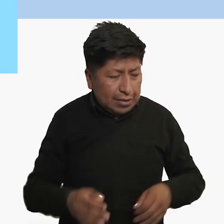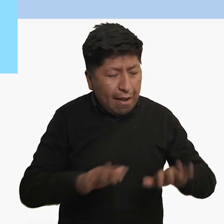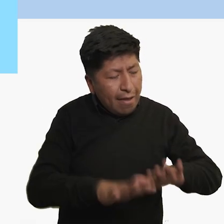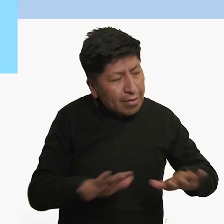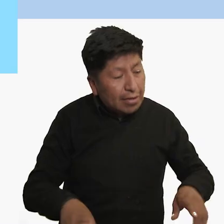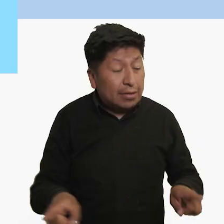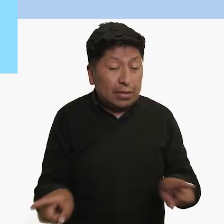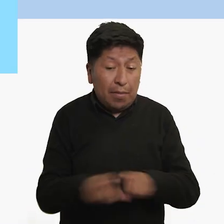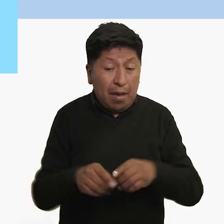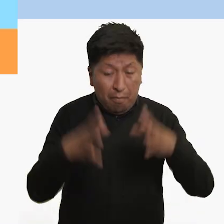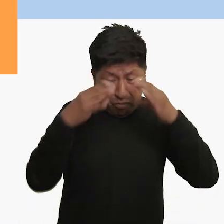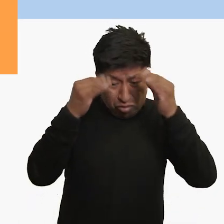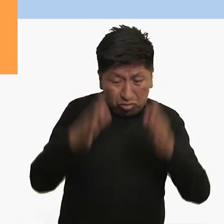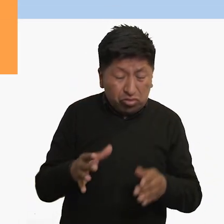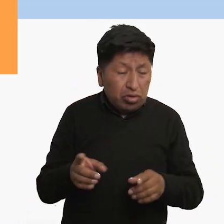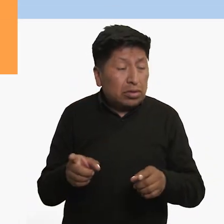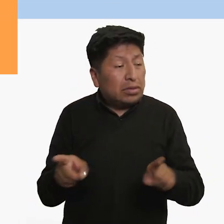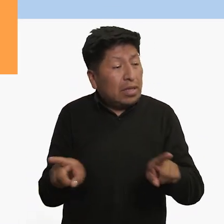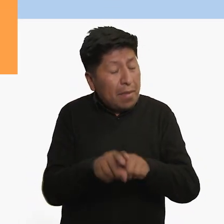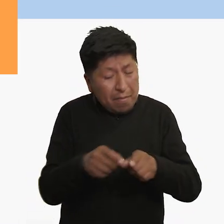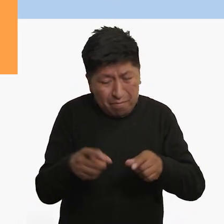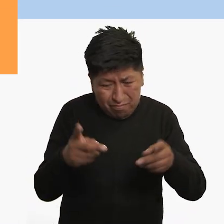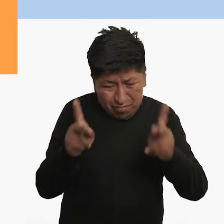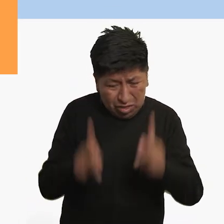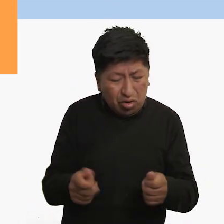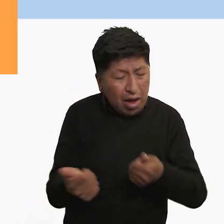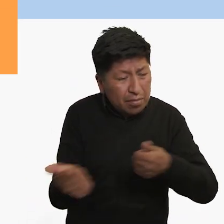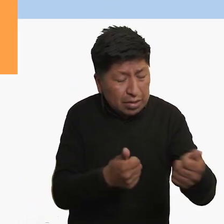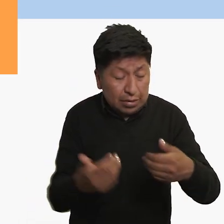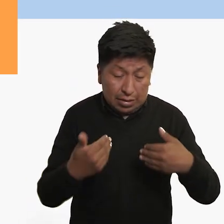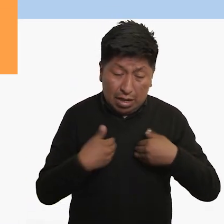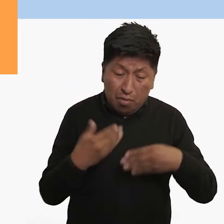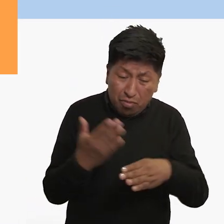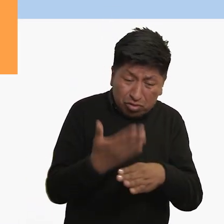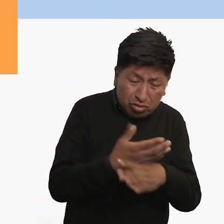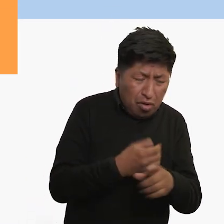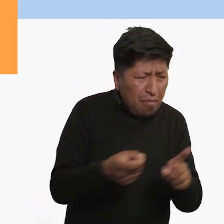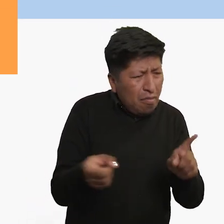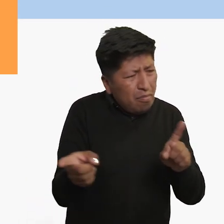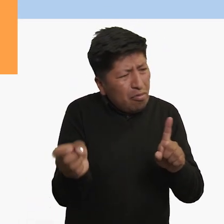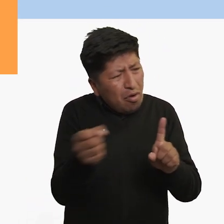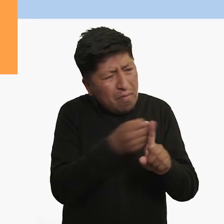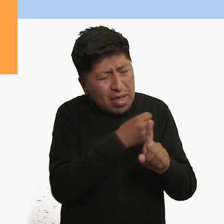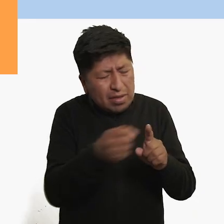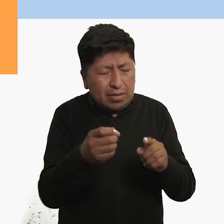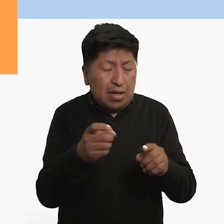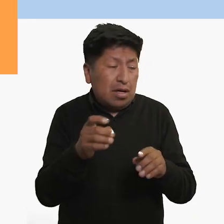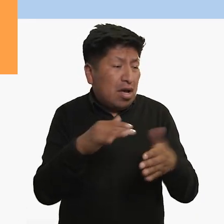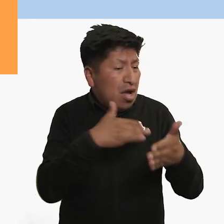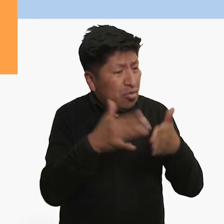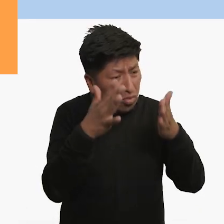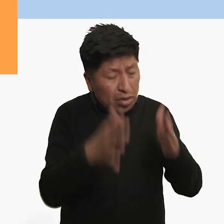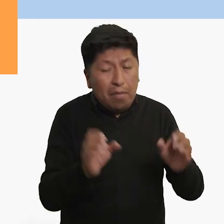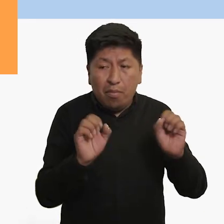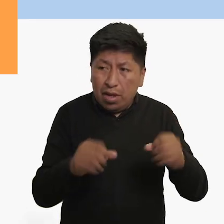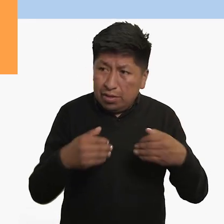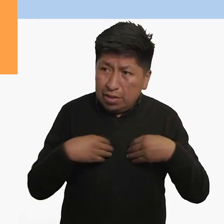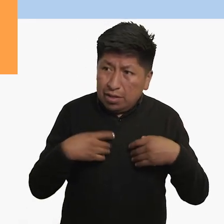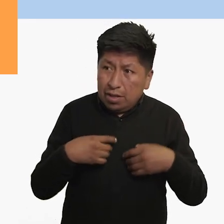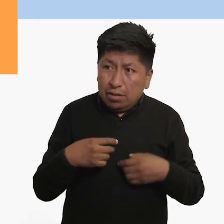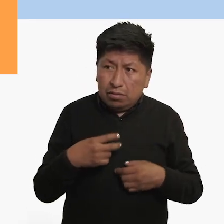y adolescencia. Maestros, maestras y personal administrativo que tienen un proceso en su contra por violencia hacia estudiantes pueden